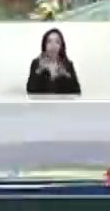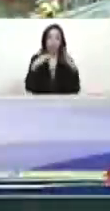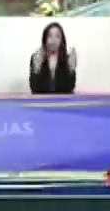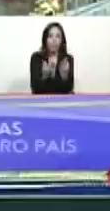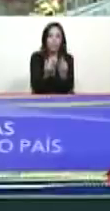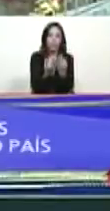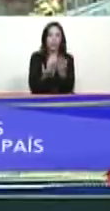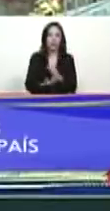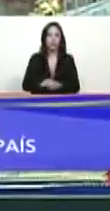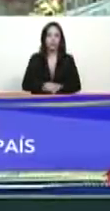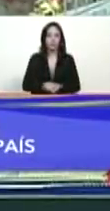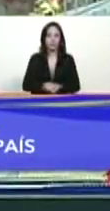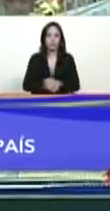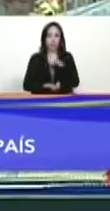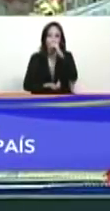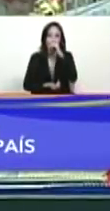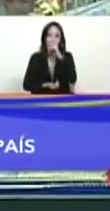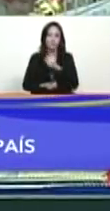niña.